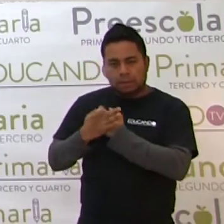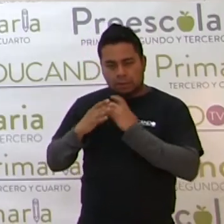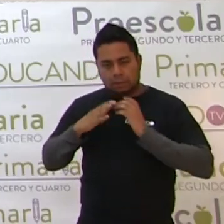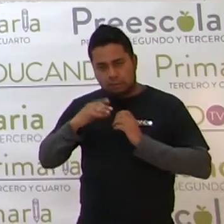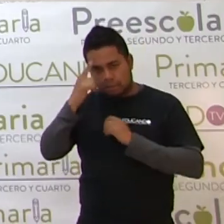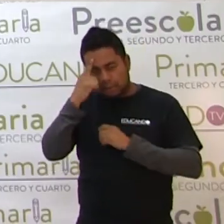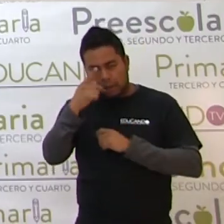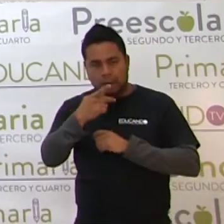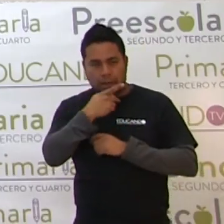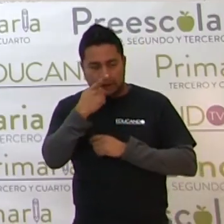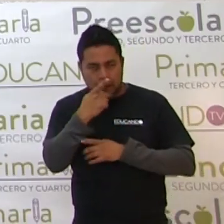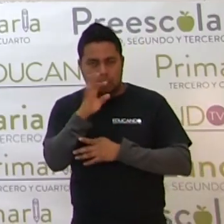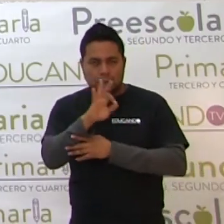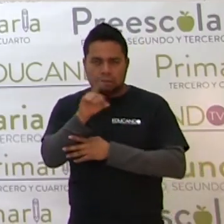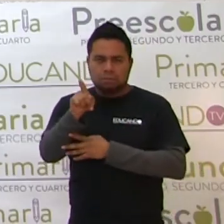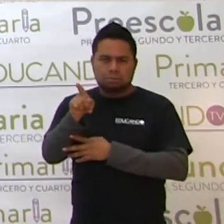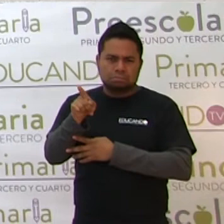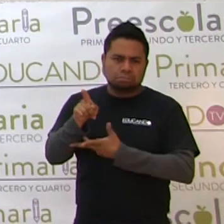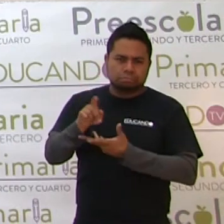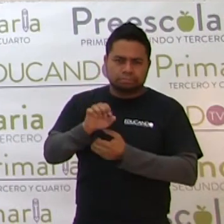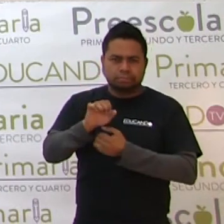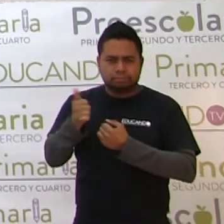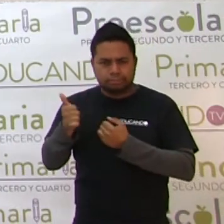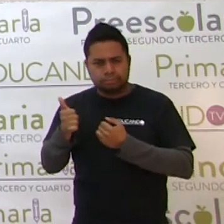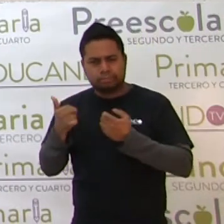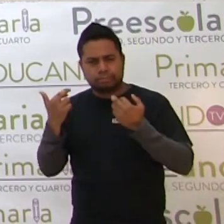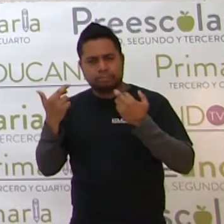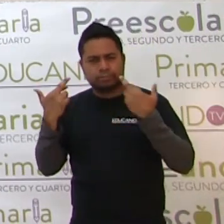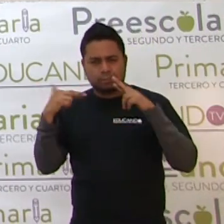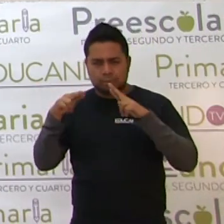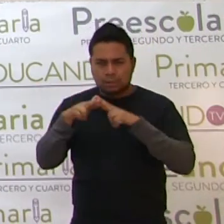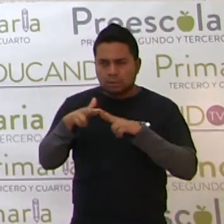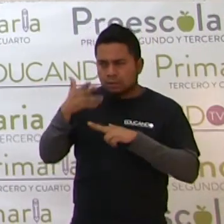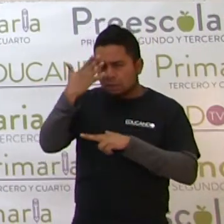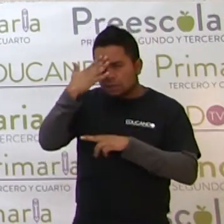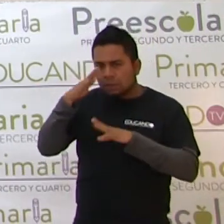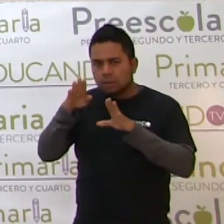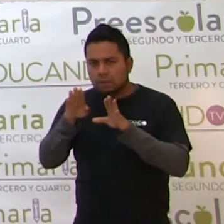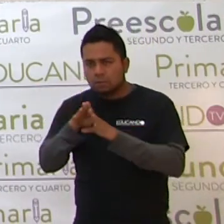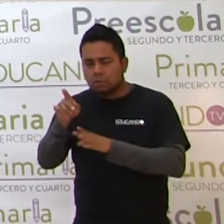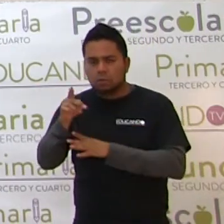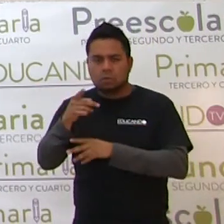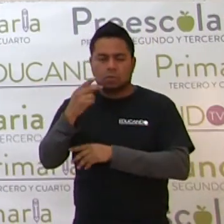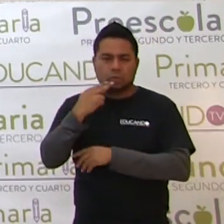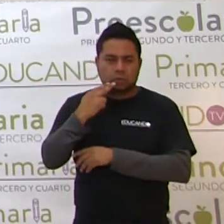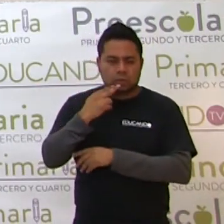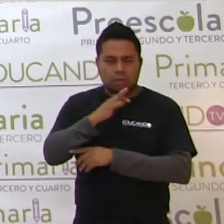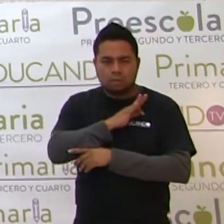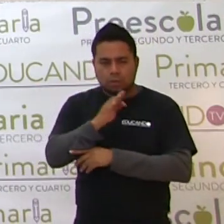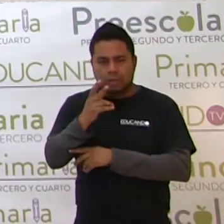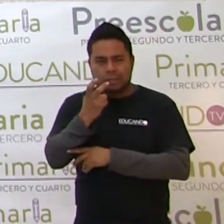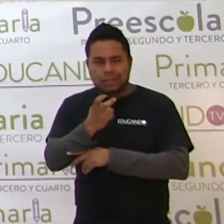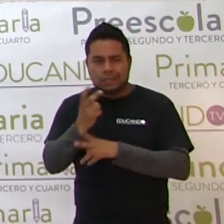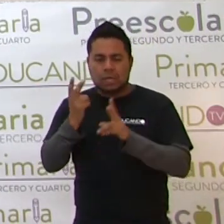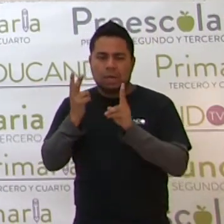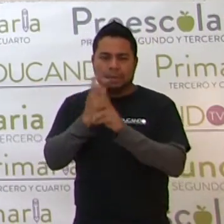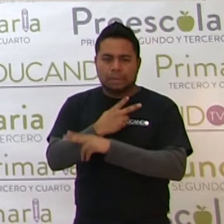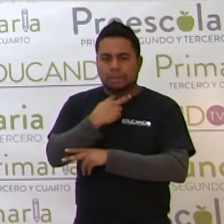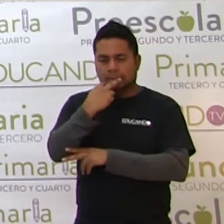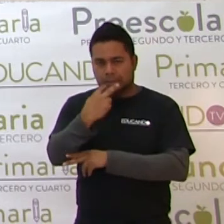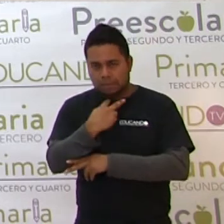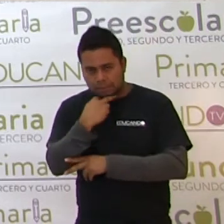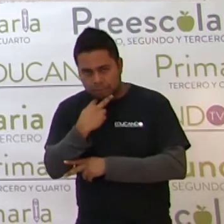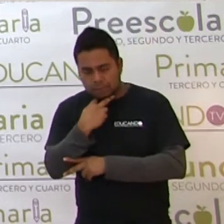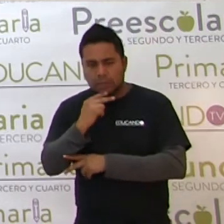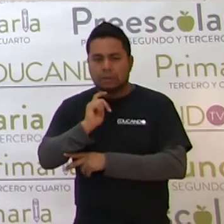pudieran buscar el recurso de alguien o su profesor sepa cómo pueden ustedes utilizar ese volumen de voz y